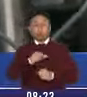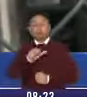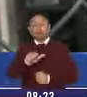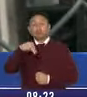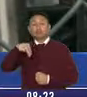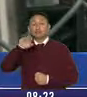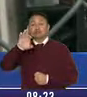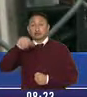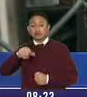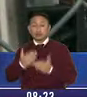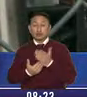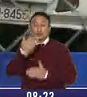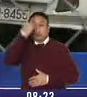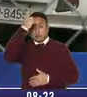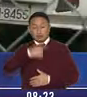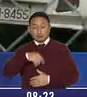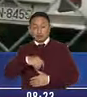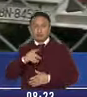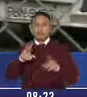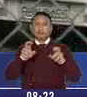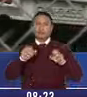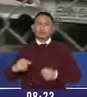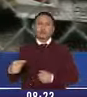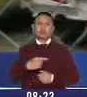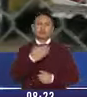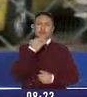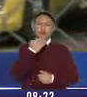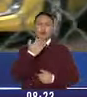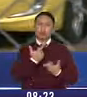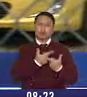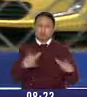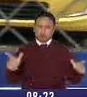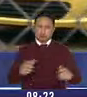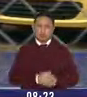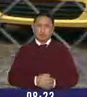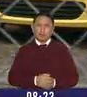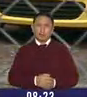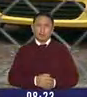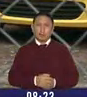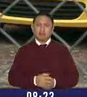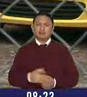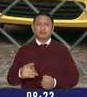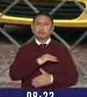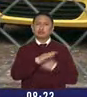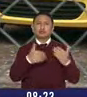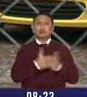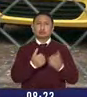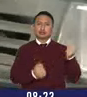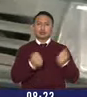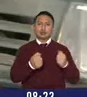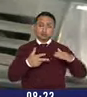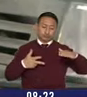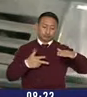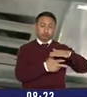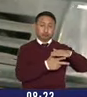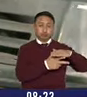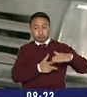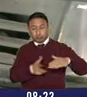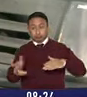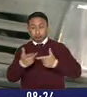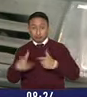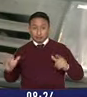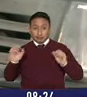para modificar la resolución relacionada al mecanismo de liberación de los autos, para lograr que todos los autos que ingresan salgan de los centros